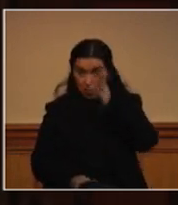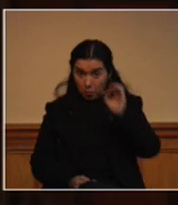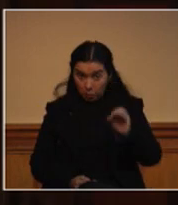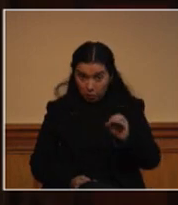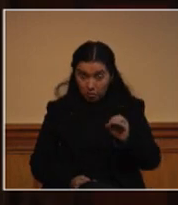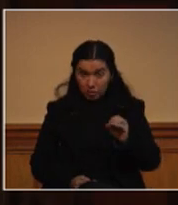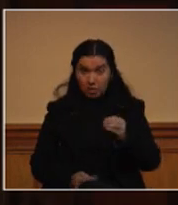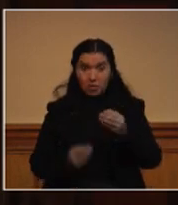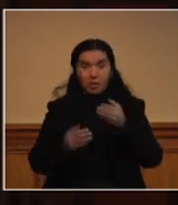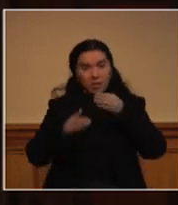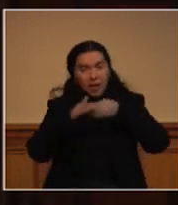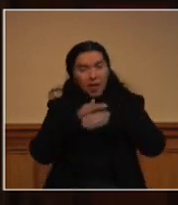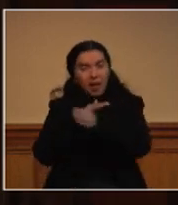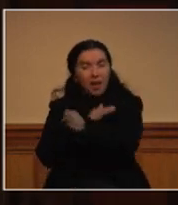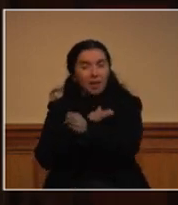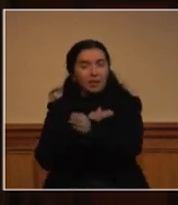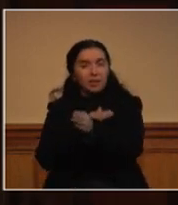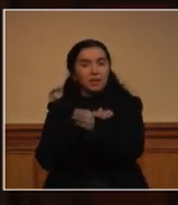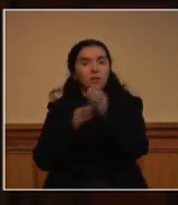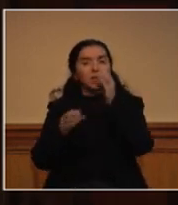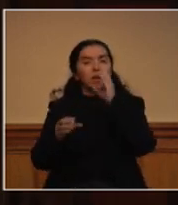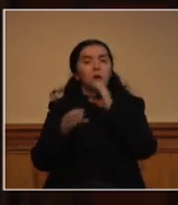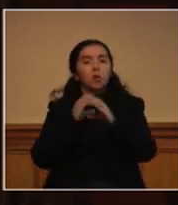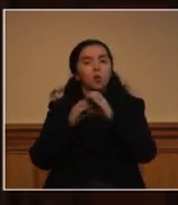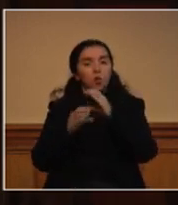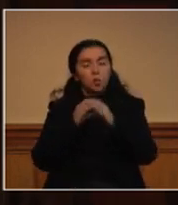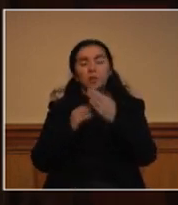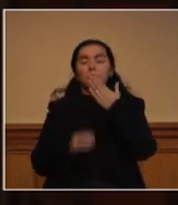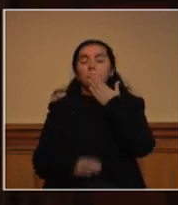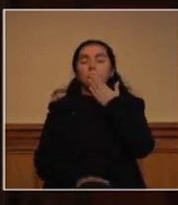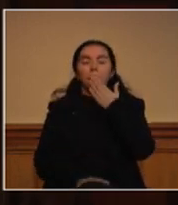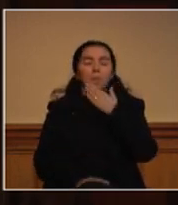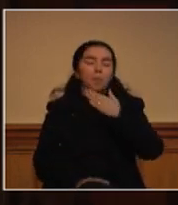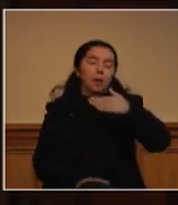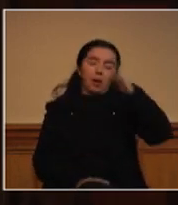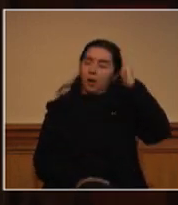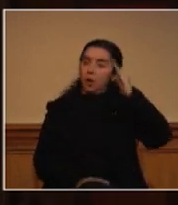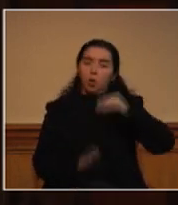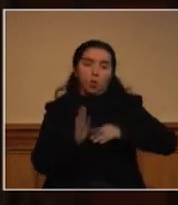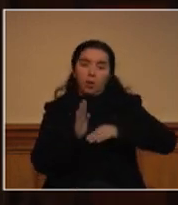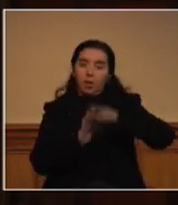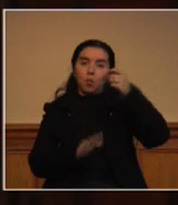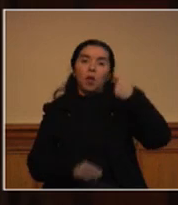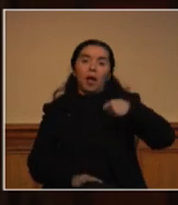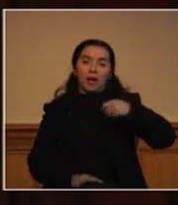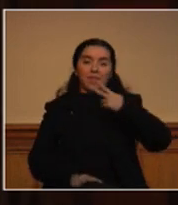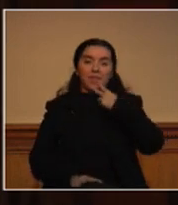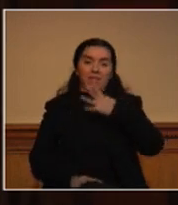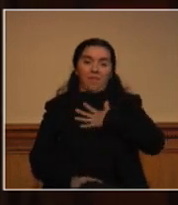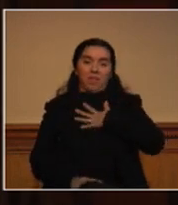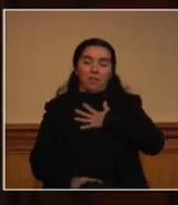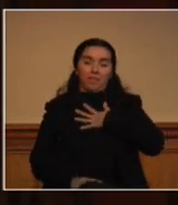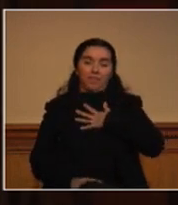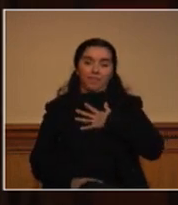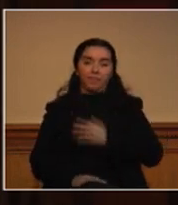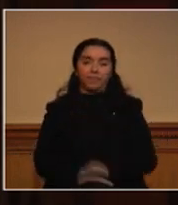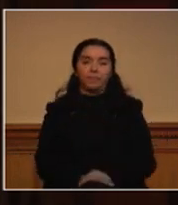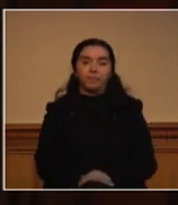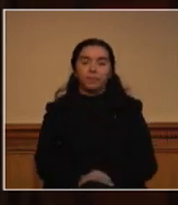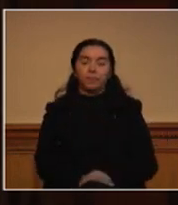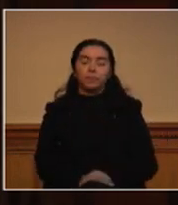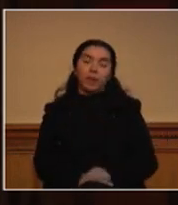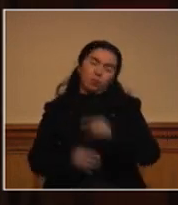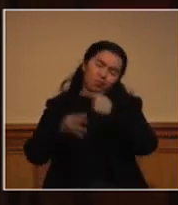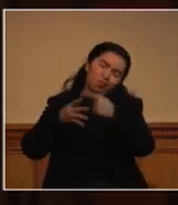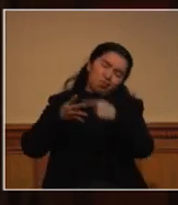acceso a todas las redes de la comunicación había mejorado considerablemente su calidad de vida. Y todo